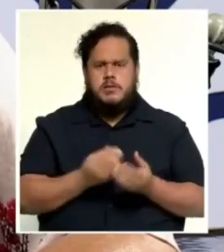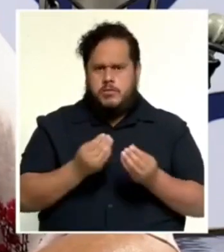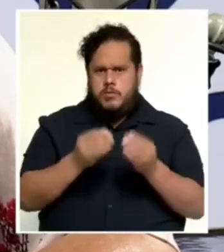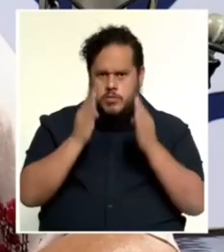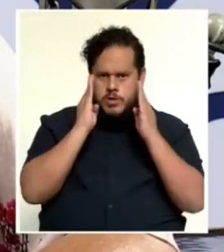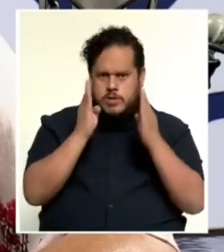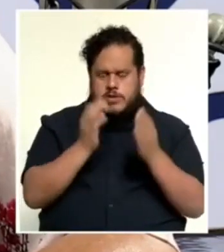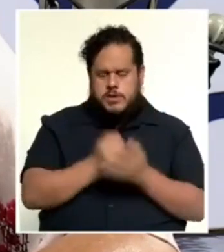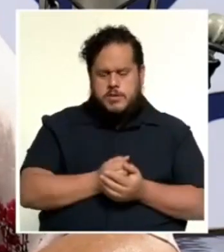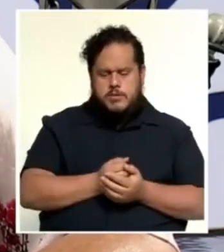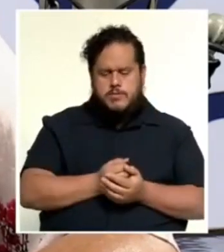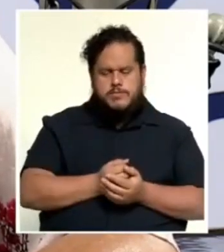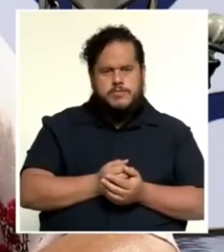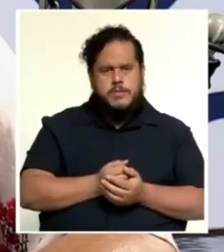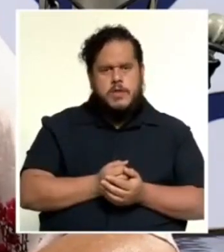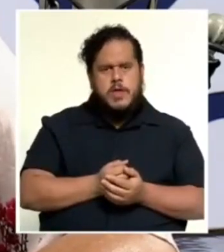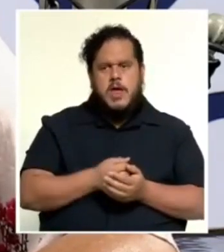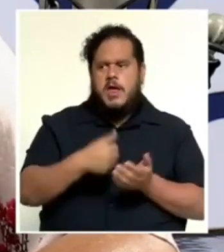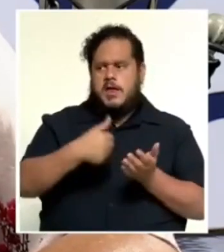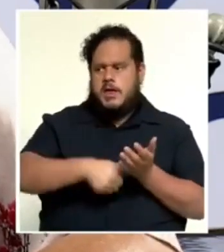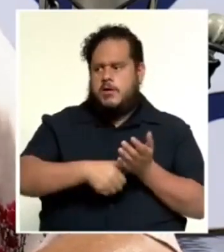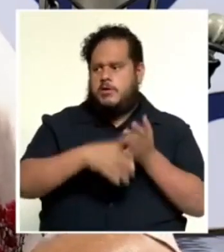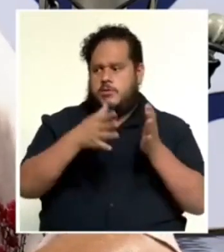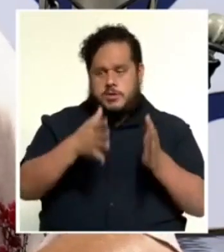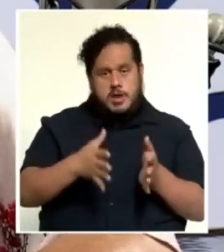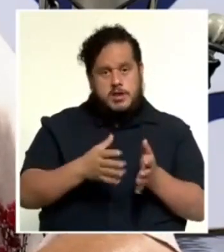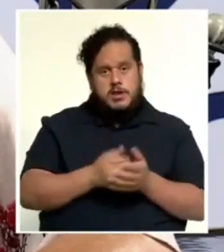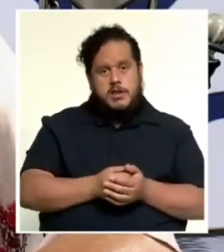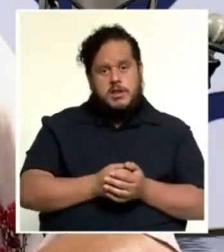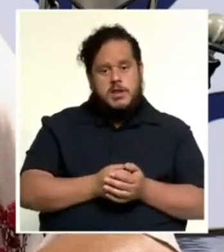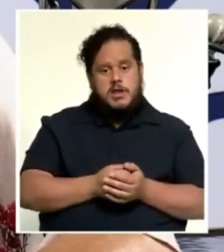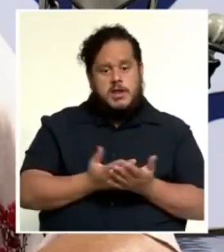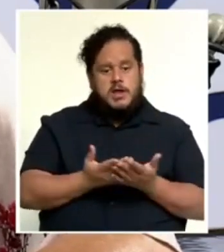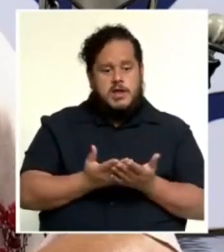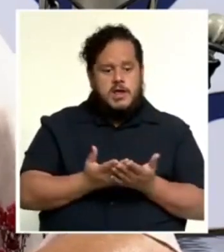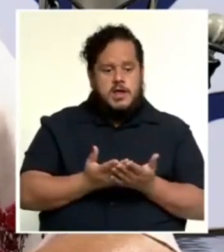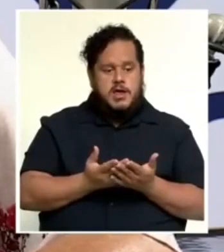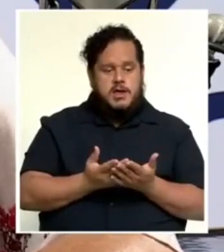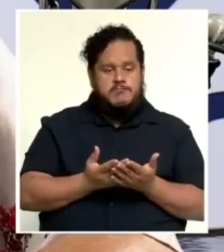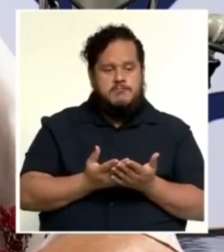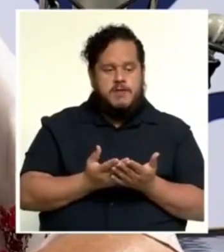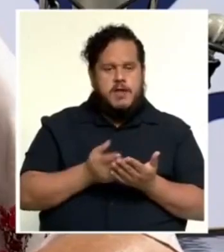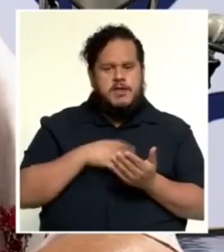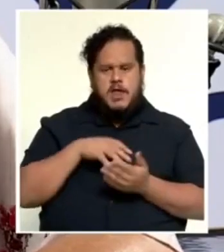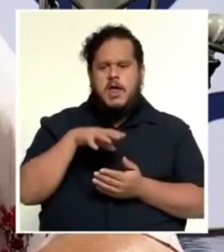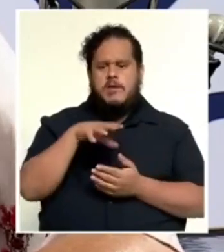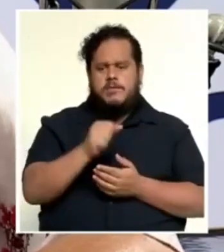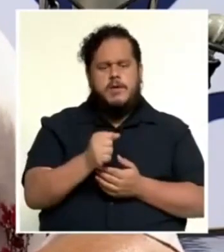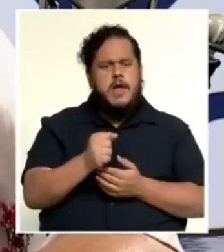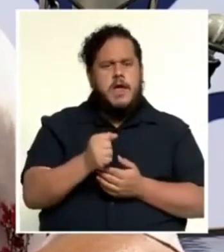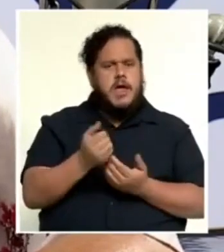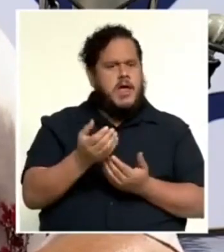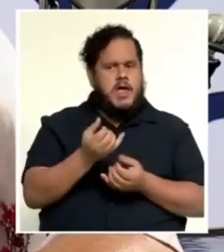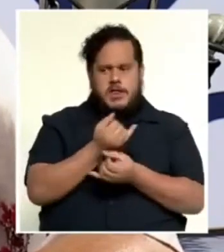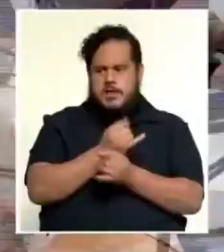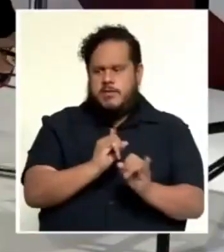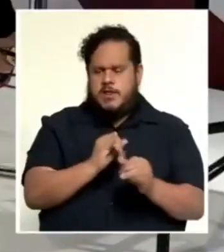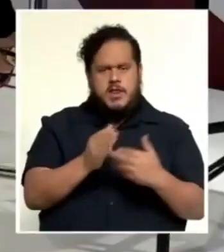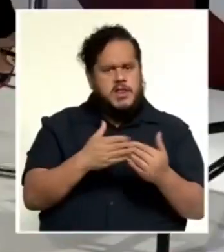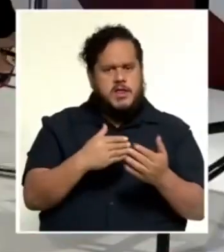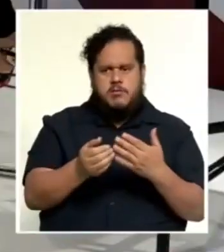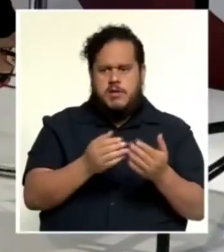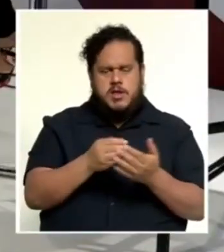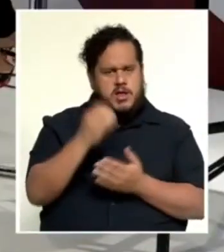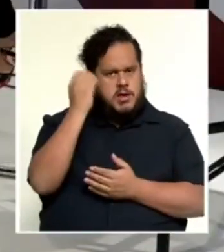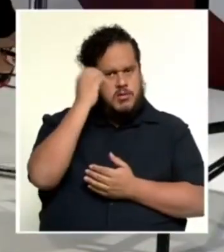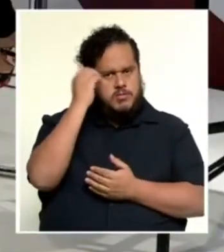llamativo que los votantes se decanten de manera absolutamente independiente de cualquier